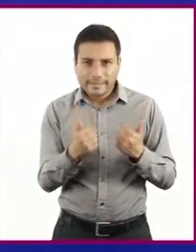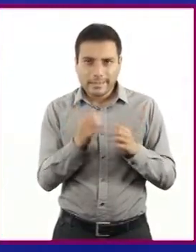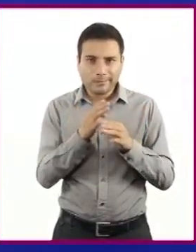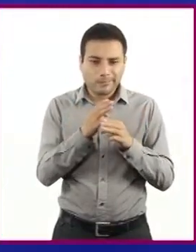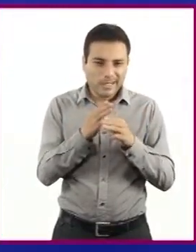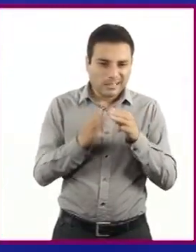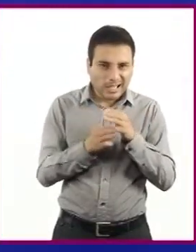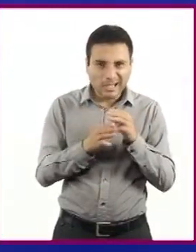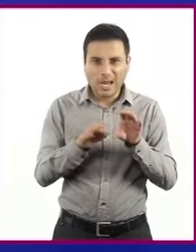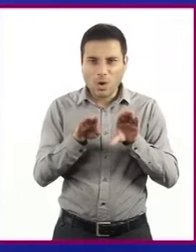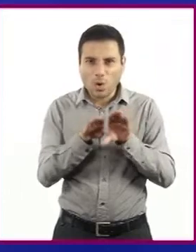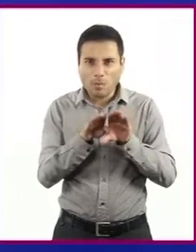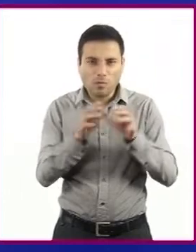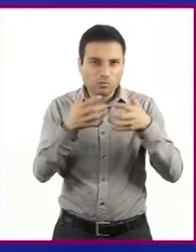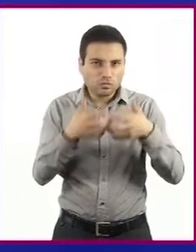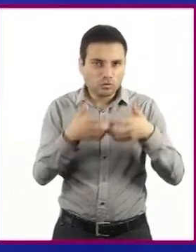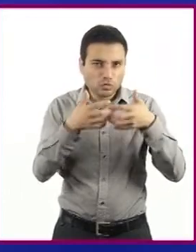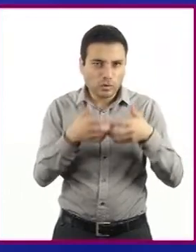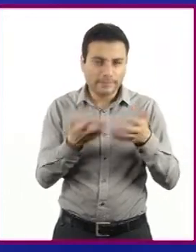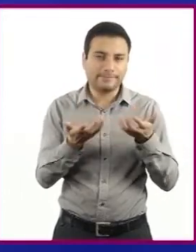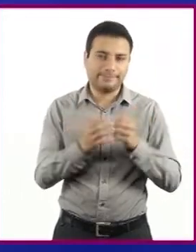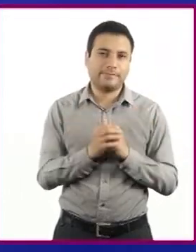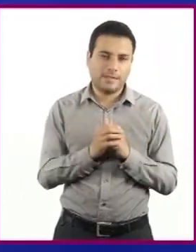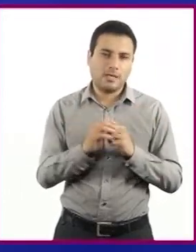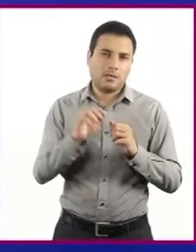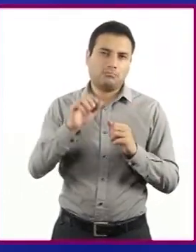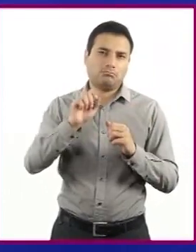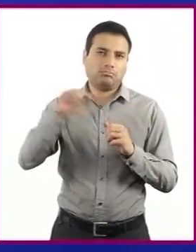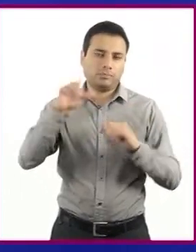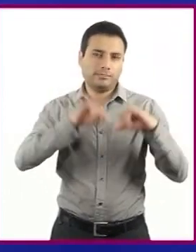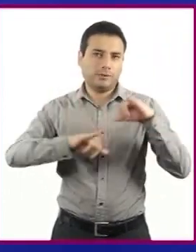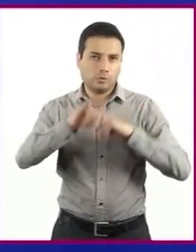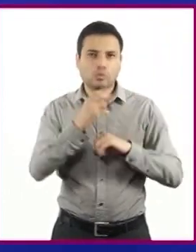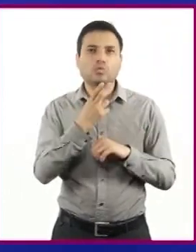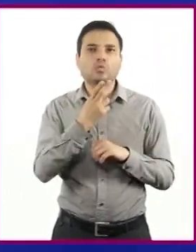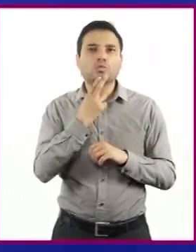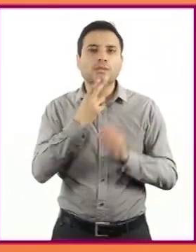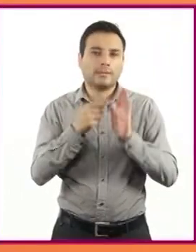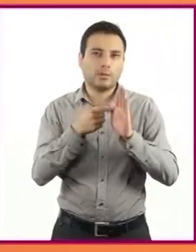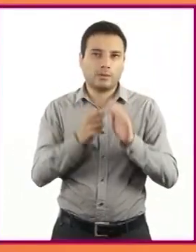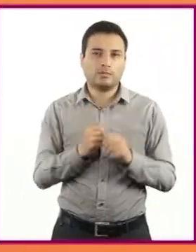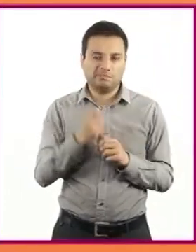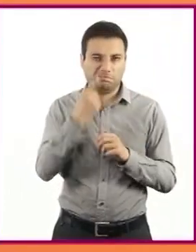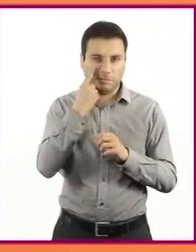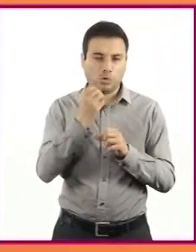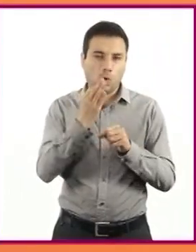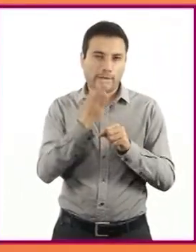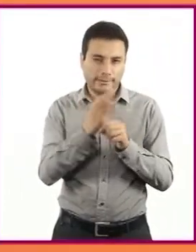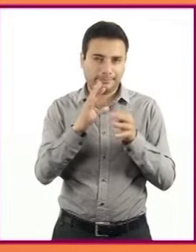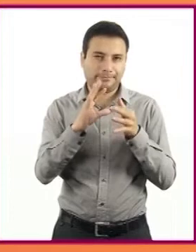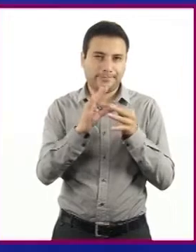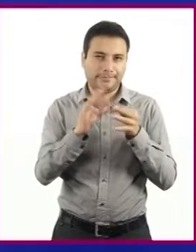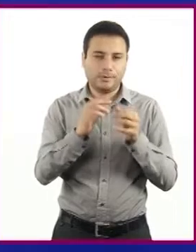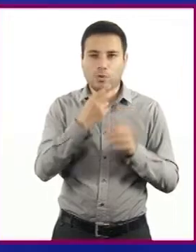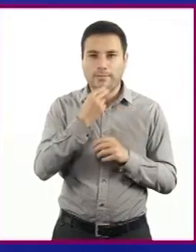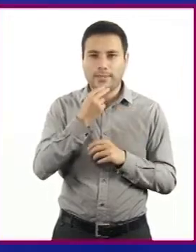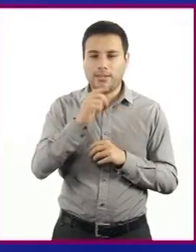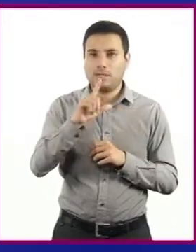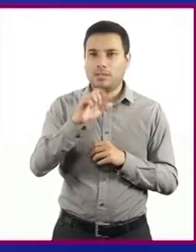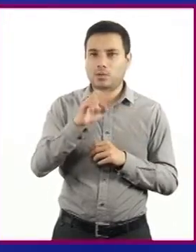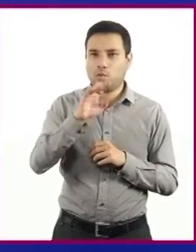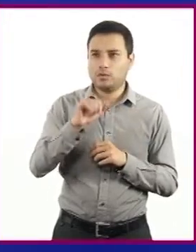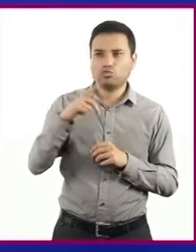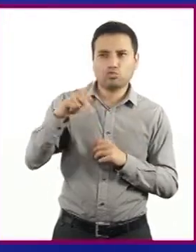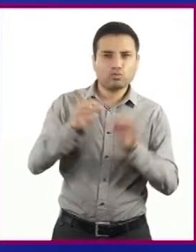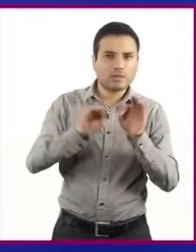materia, los químicos emplean modelos. En esta sesión explicaremos las propuestas y aportaciones de Lewis que